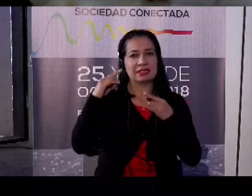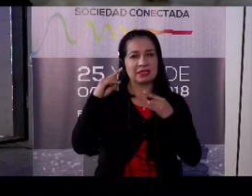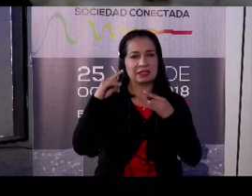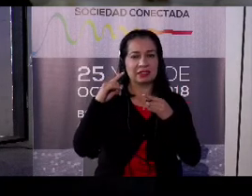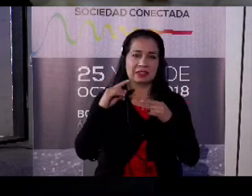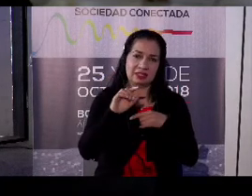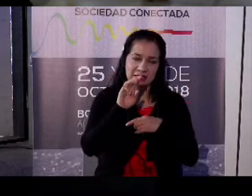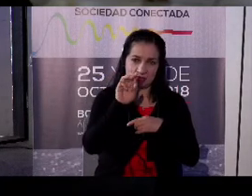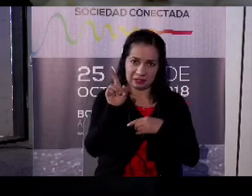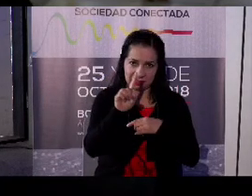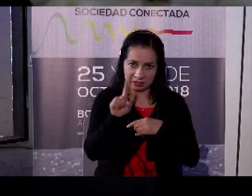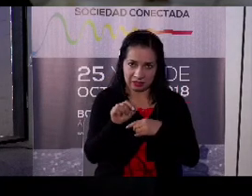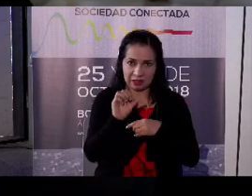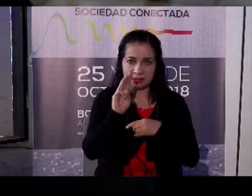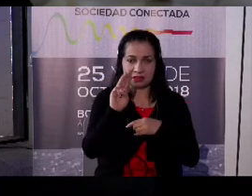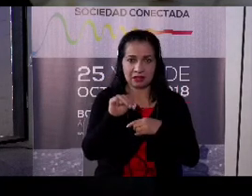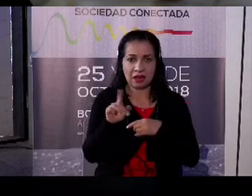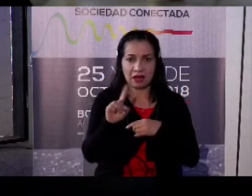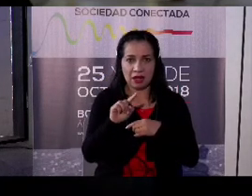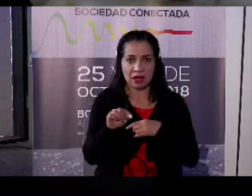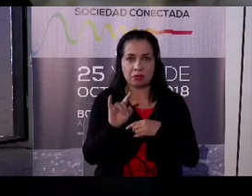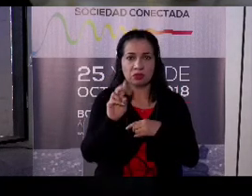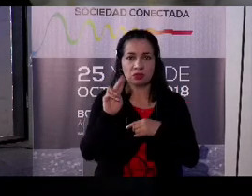Samsung está